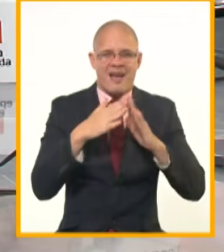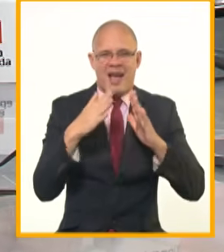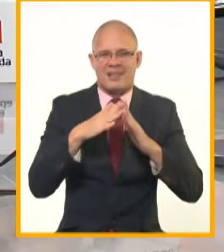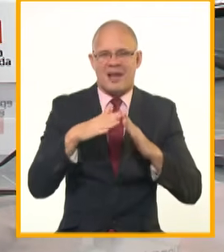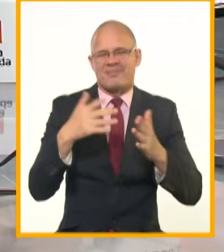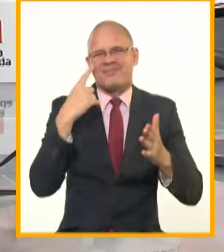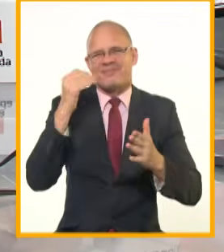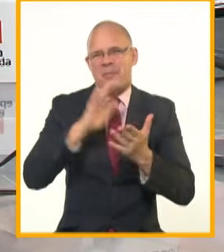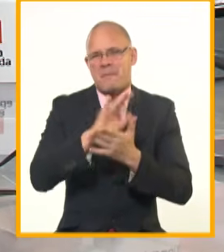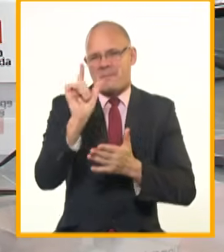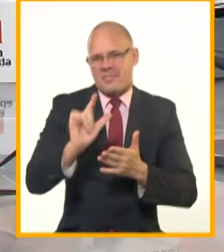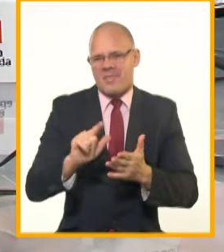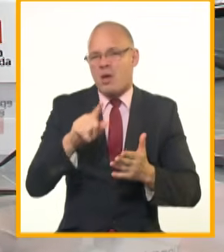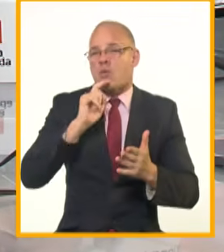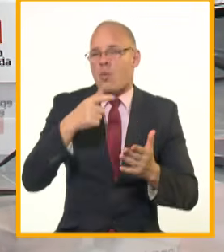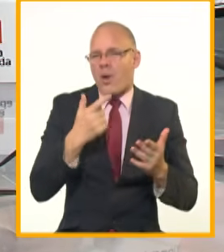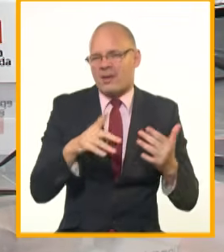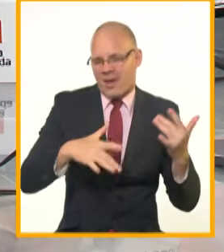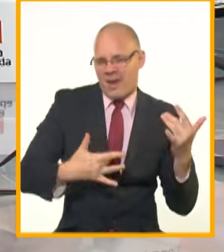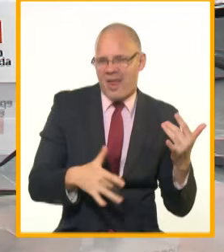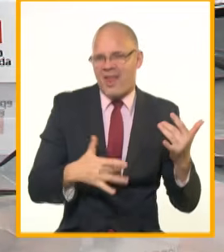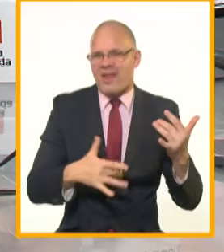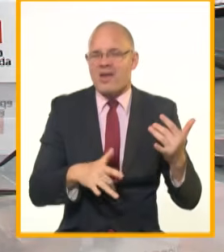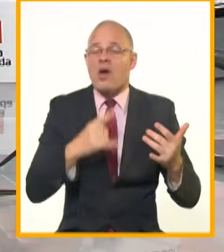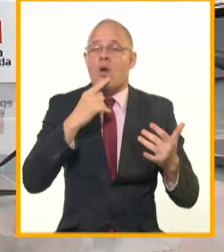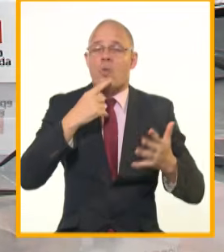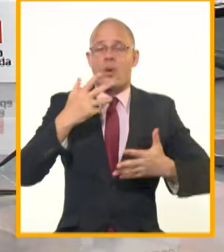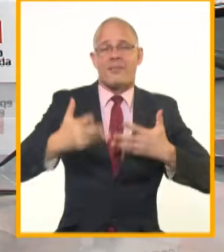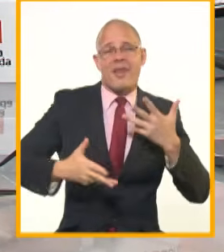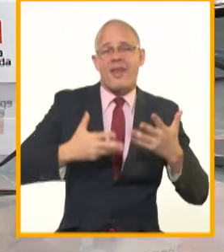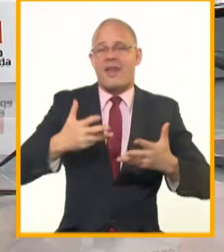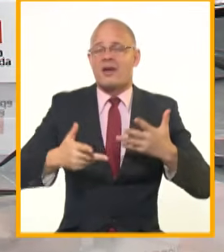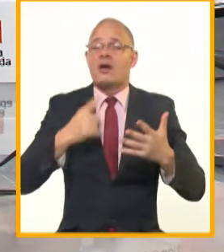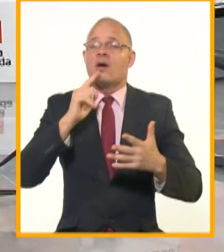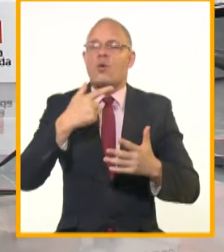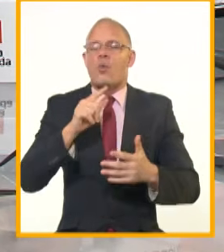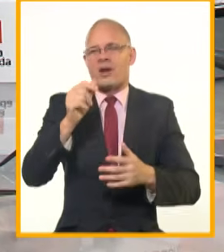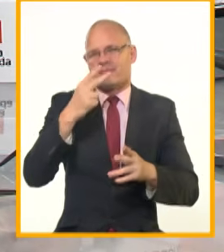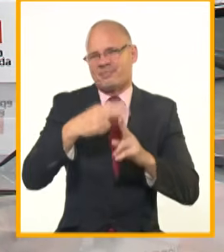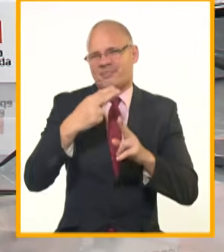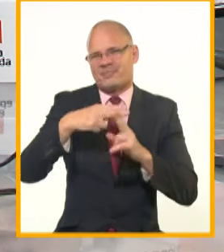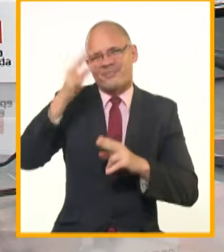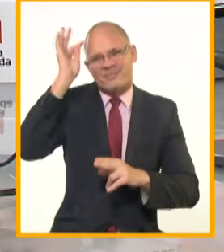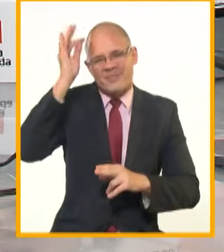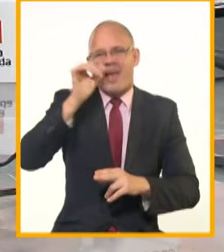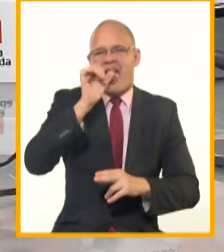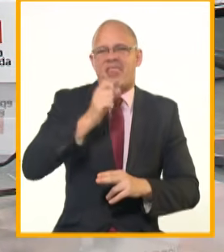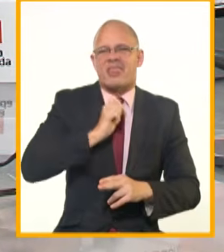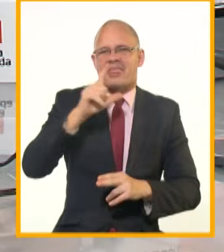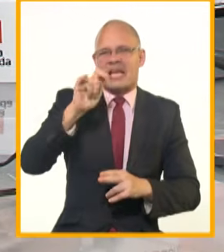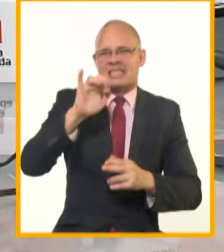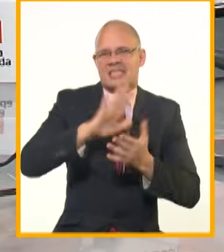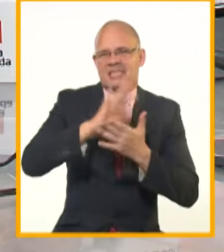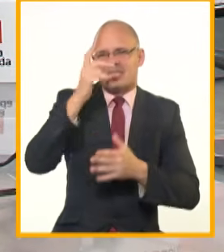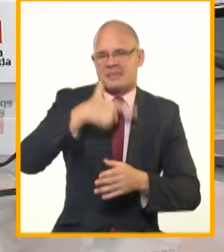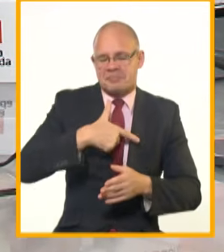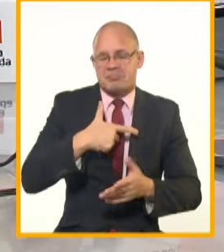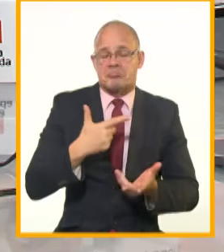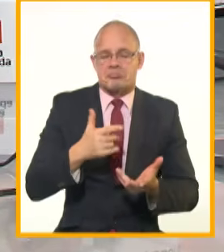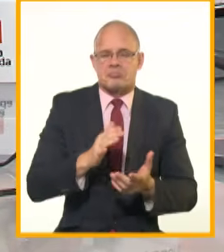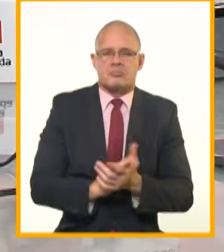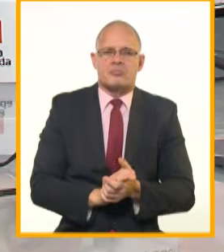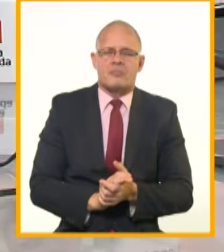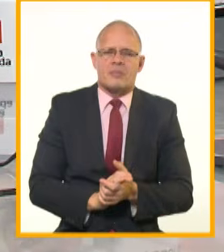y con gente muy joven trabajando y haciendo allí el cultivo de la 10ª, pero ¿cómo lograr